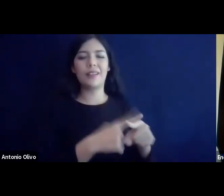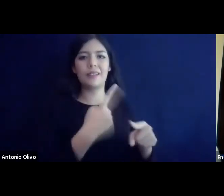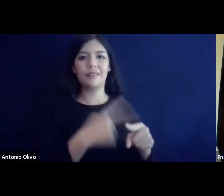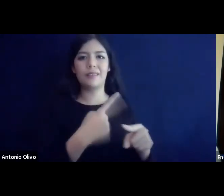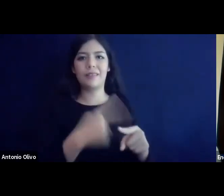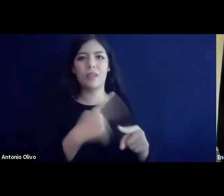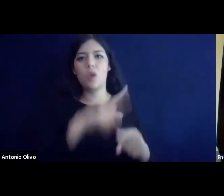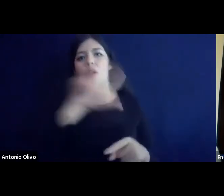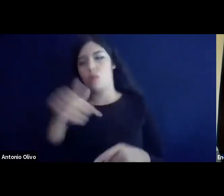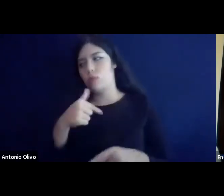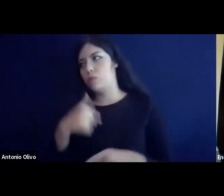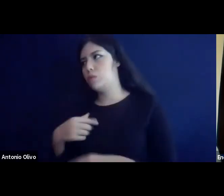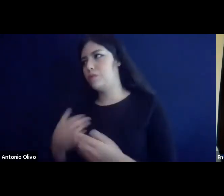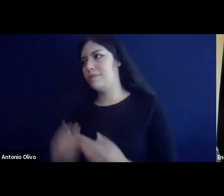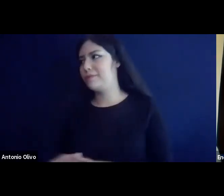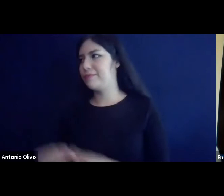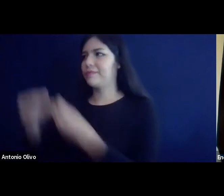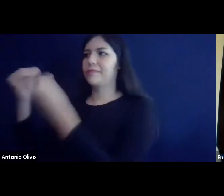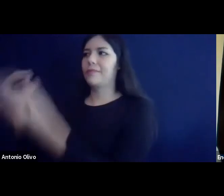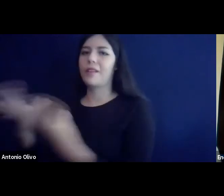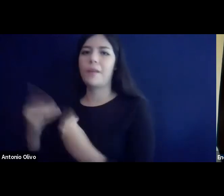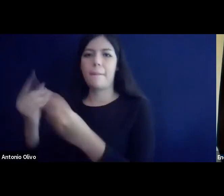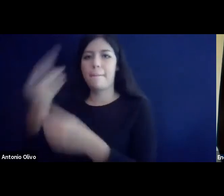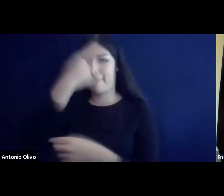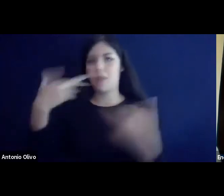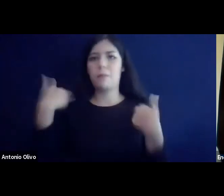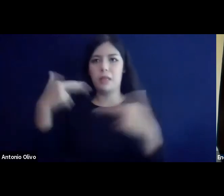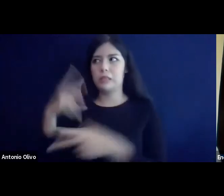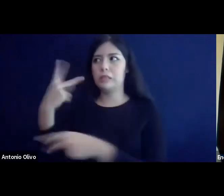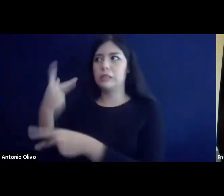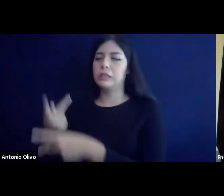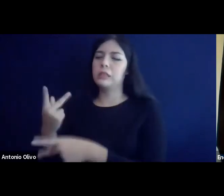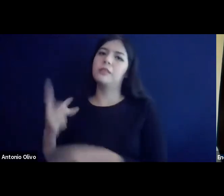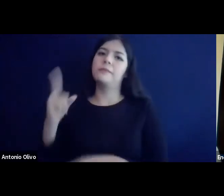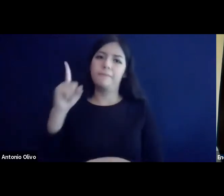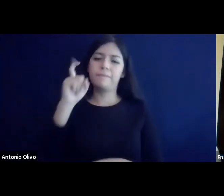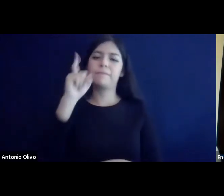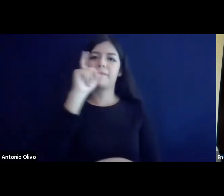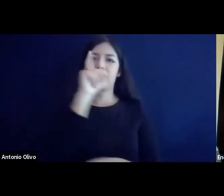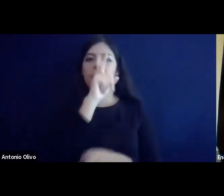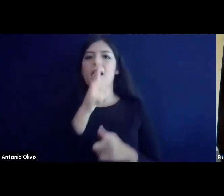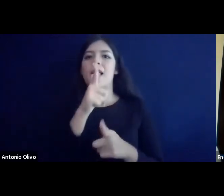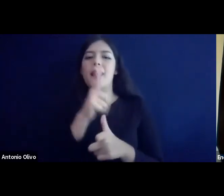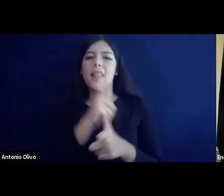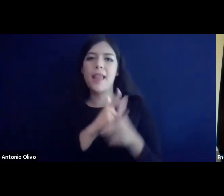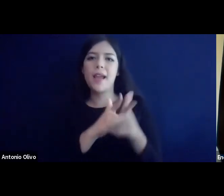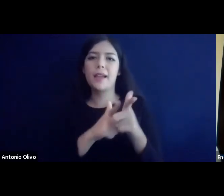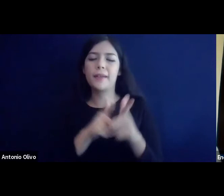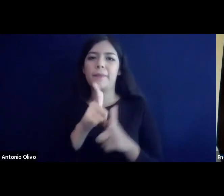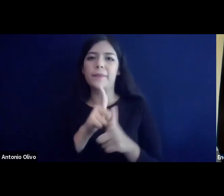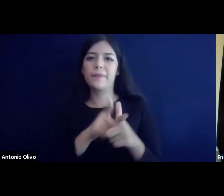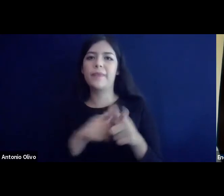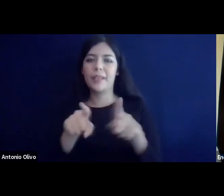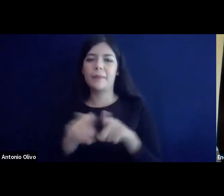mandaran a la preparatoria. Entonces, pues sí fue un poco más lento, sobre todo lo último.